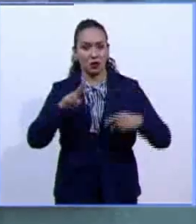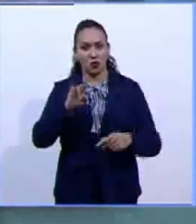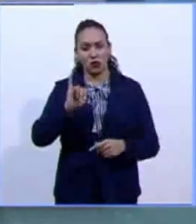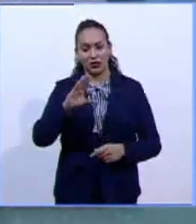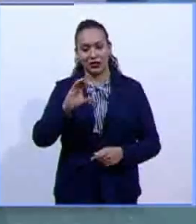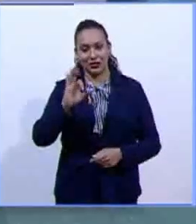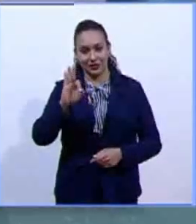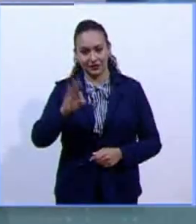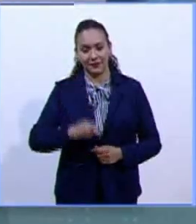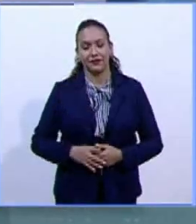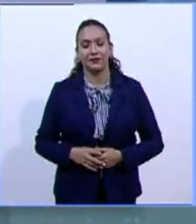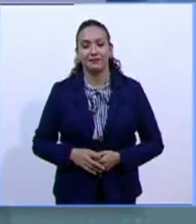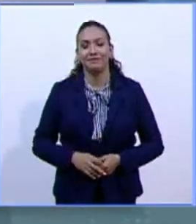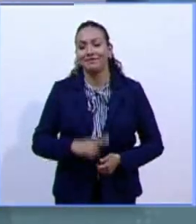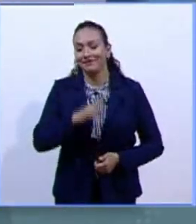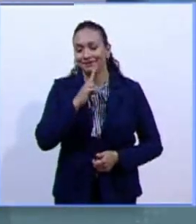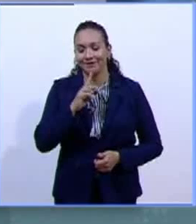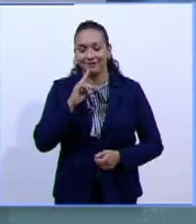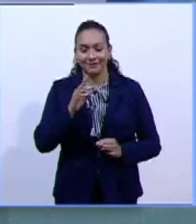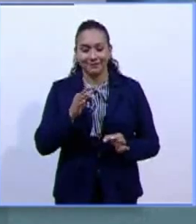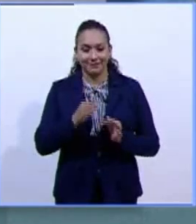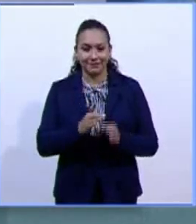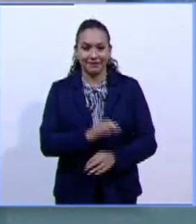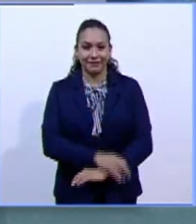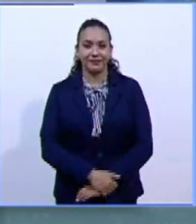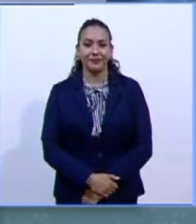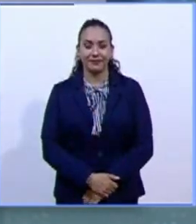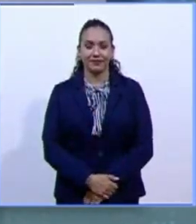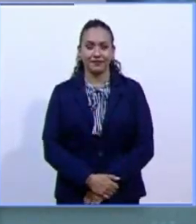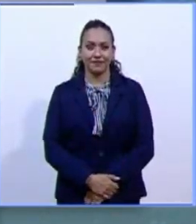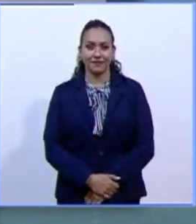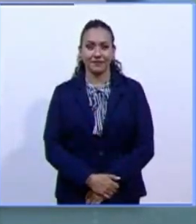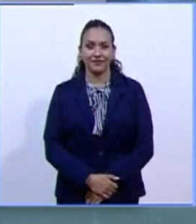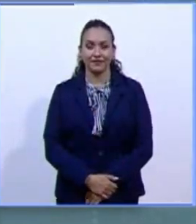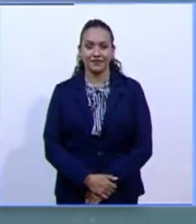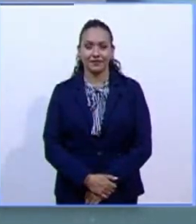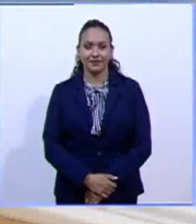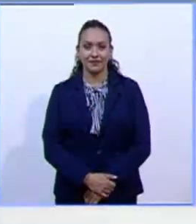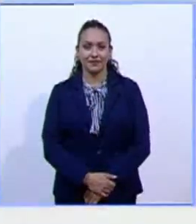Para el canal del Poder Judicial de la Federación, Jesús Daza.